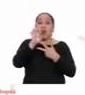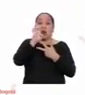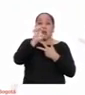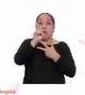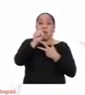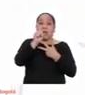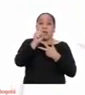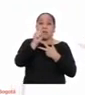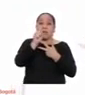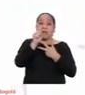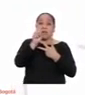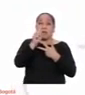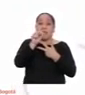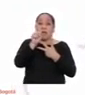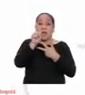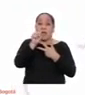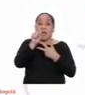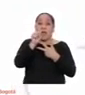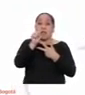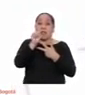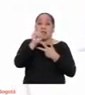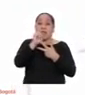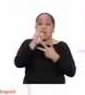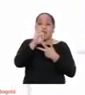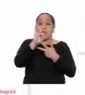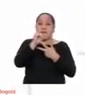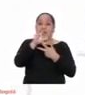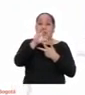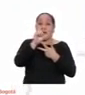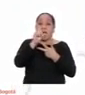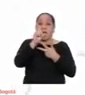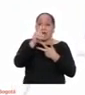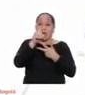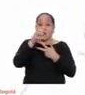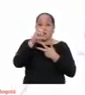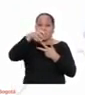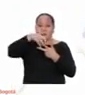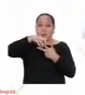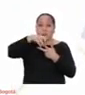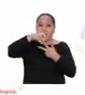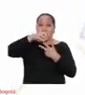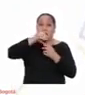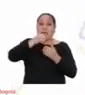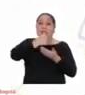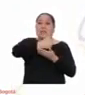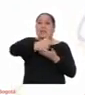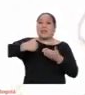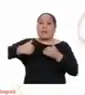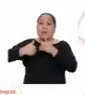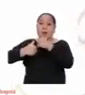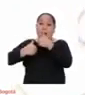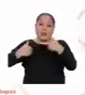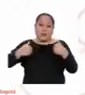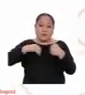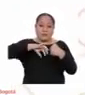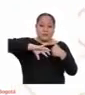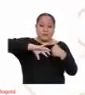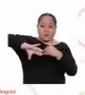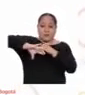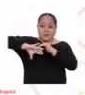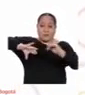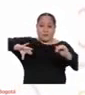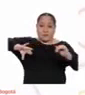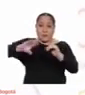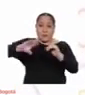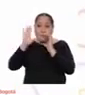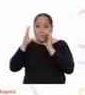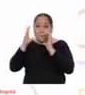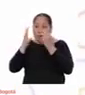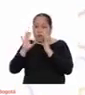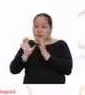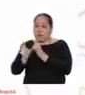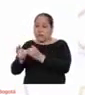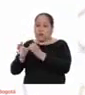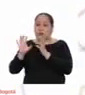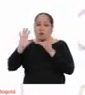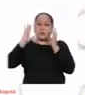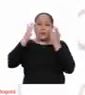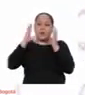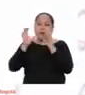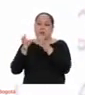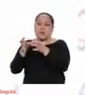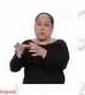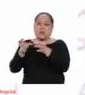un procedimiento en donde la población se separa en segmentos exclusivos homogéneos, lo que